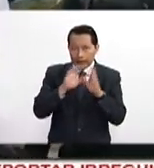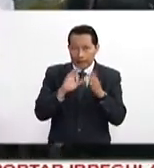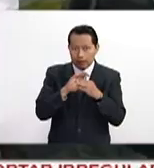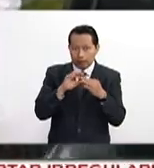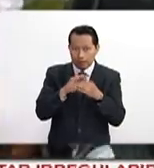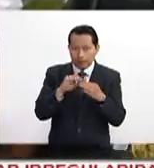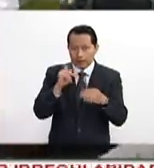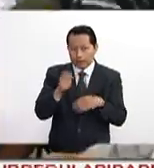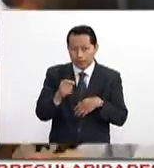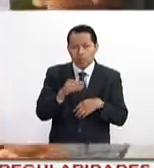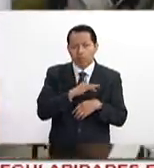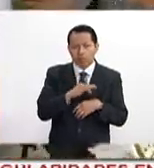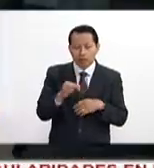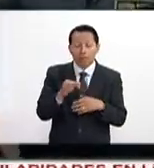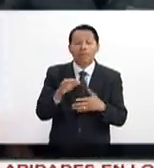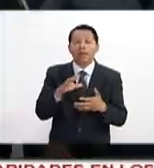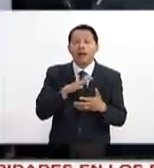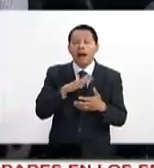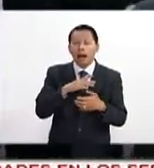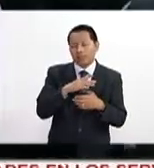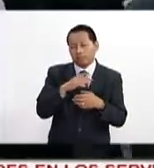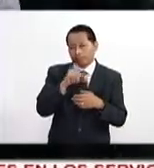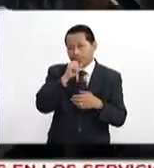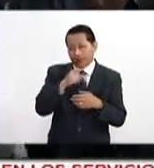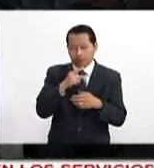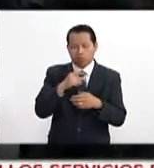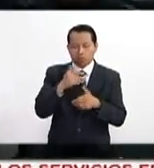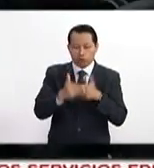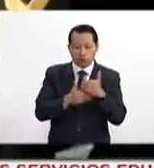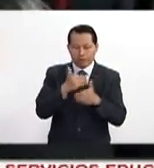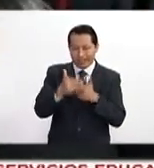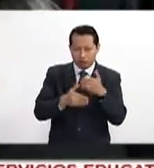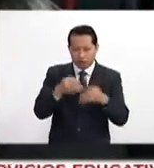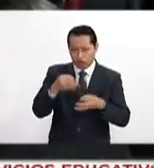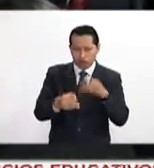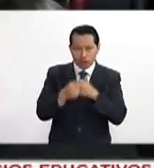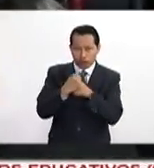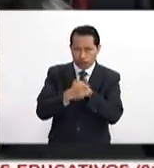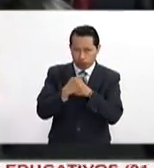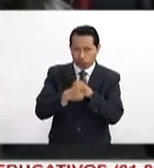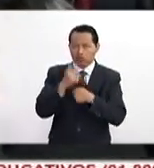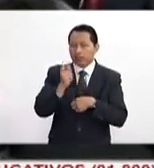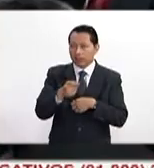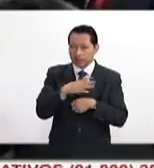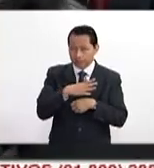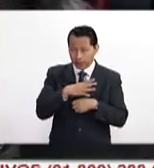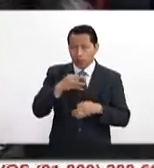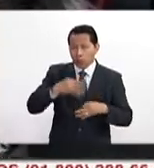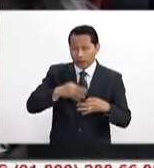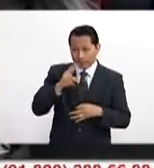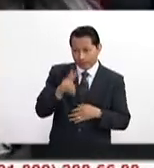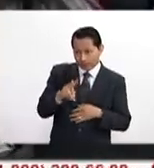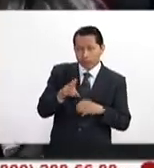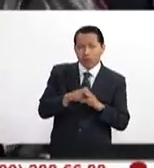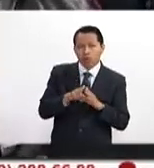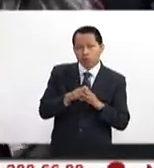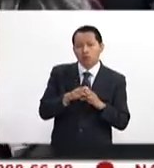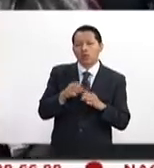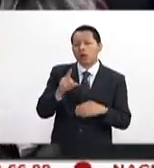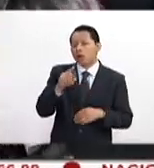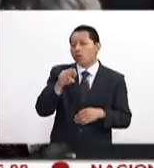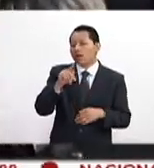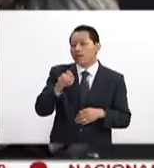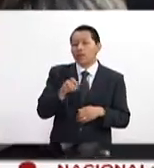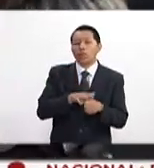auto de vinculación a proceso. ¿Qué significa esto? Que el juez va a determinar la situación jurídica en la que continuará el señor